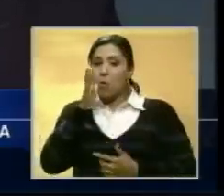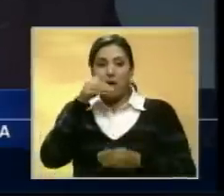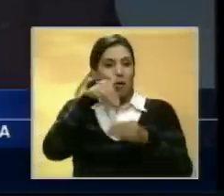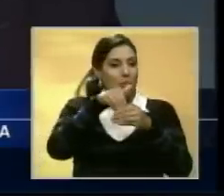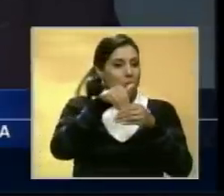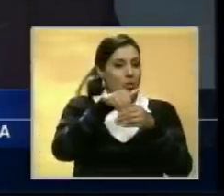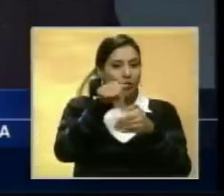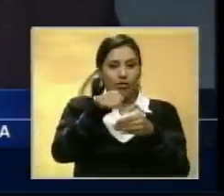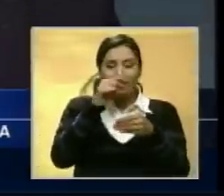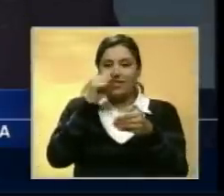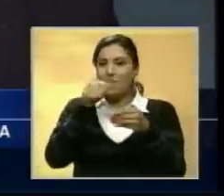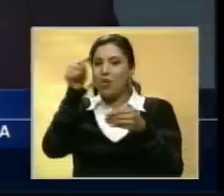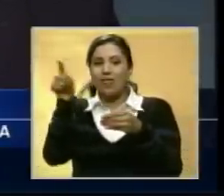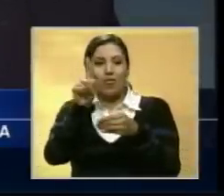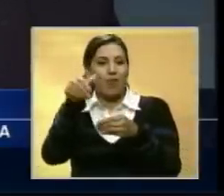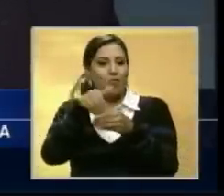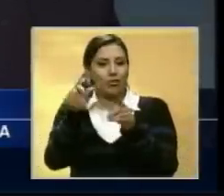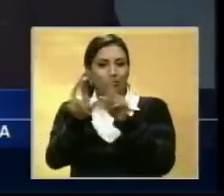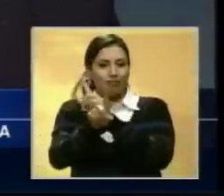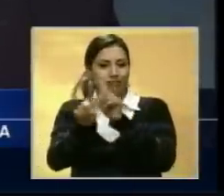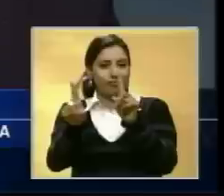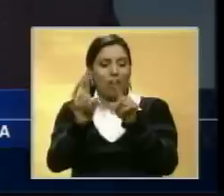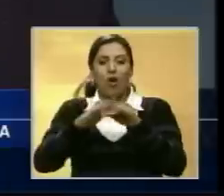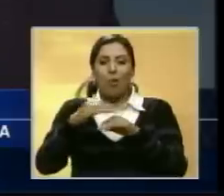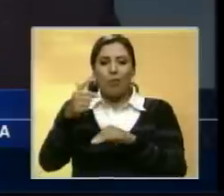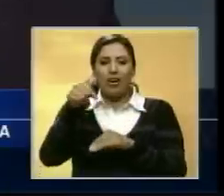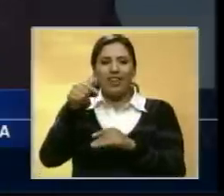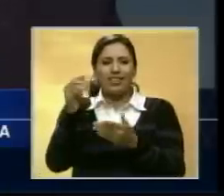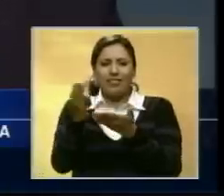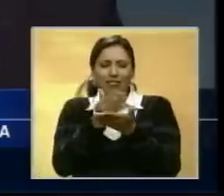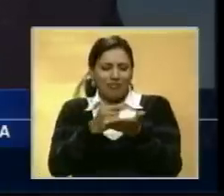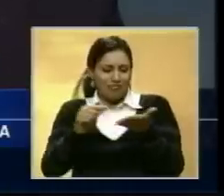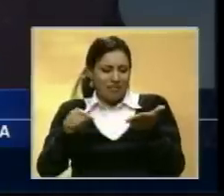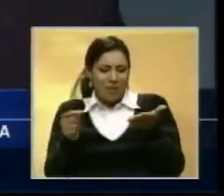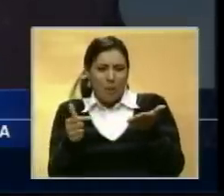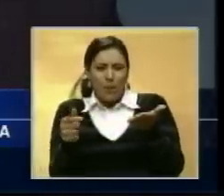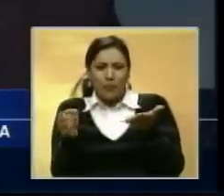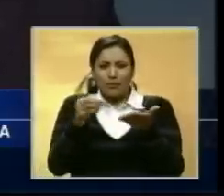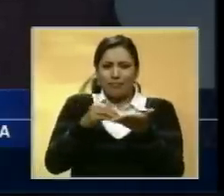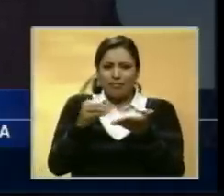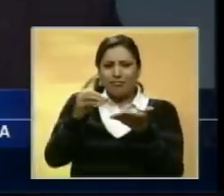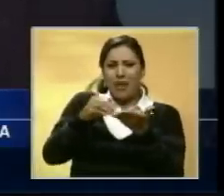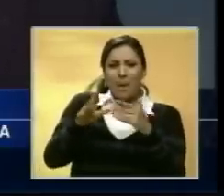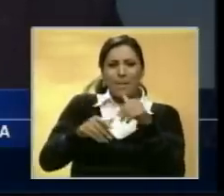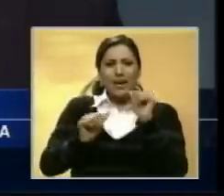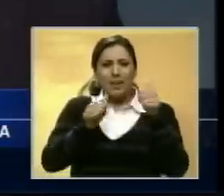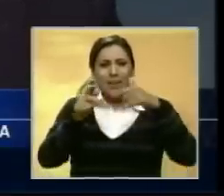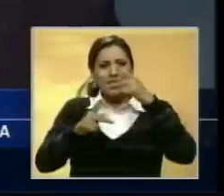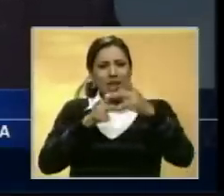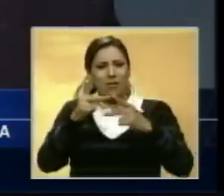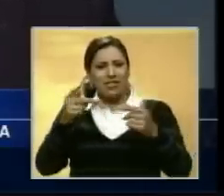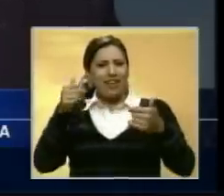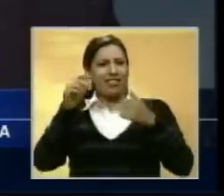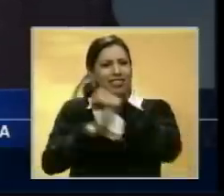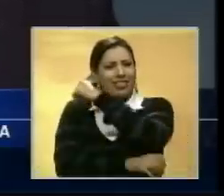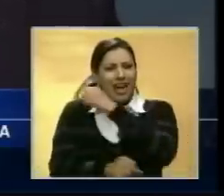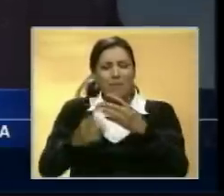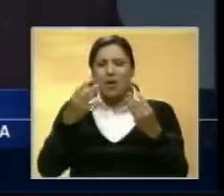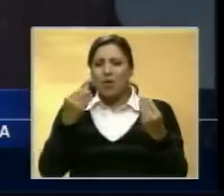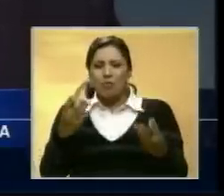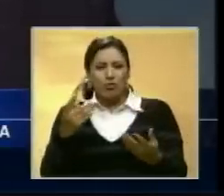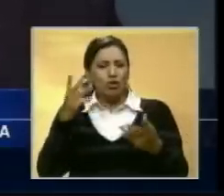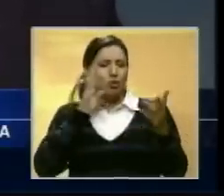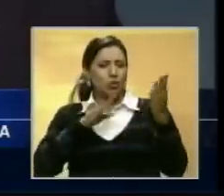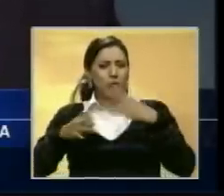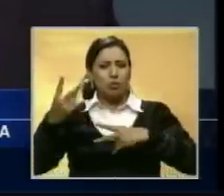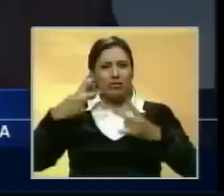referéndum este año ni el año que viene, porque escasamente pudieron recoger las firmas para iniciar el proceso con fraude, trampas,